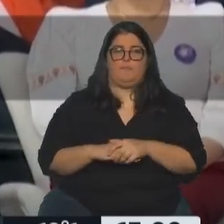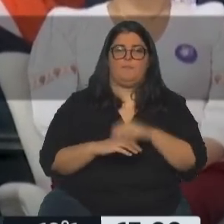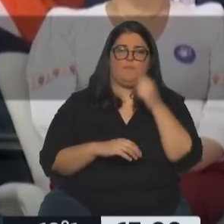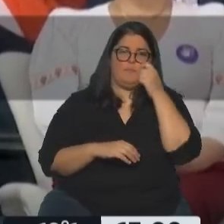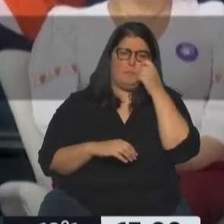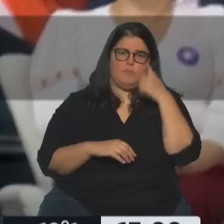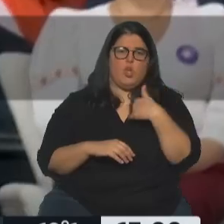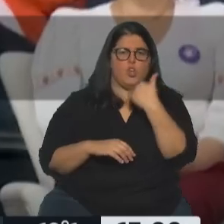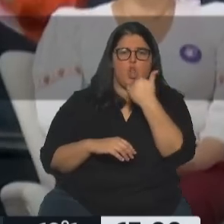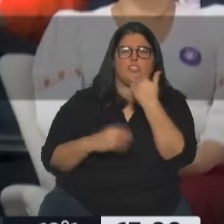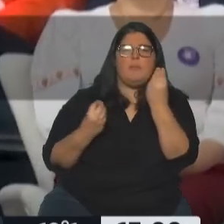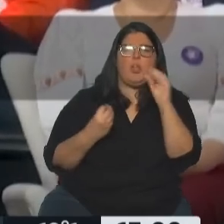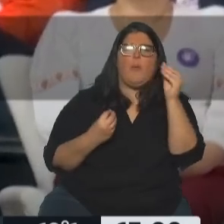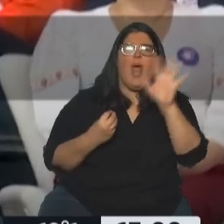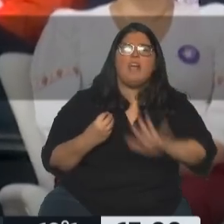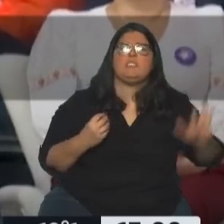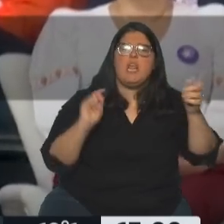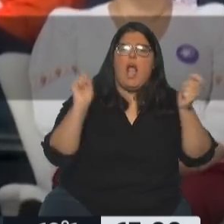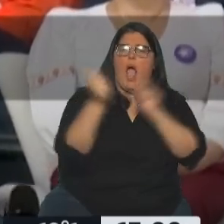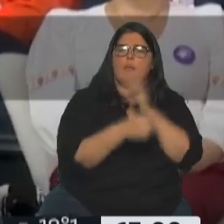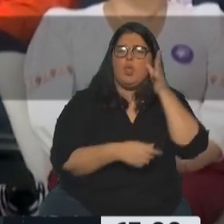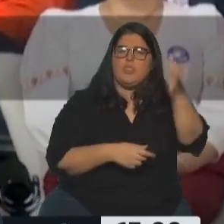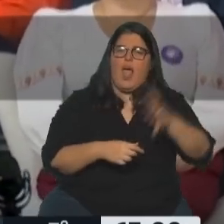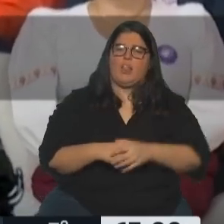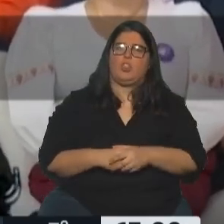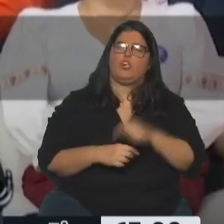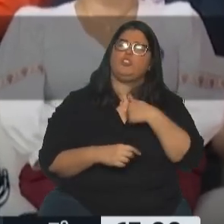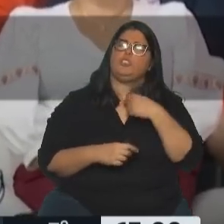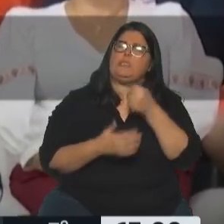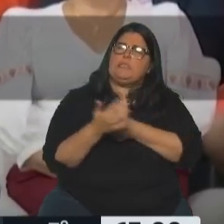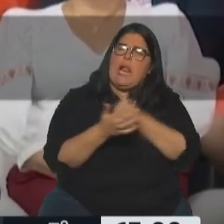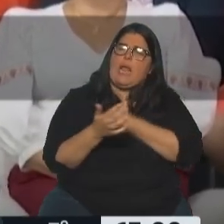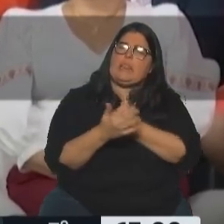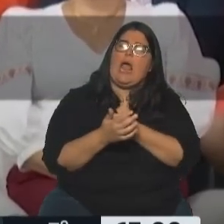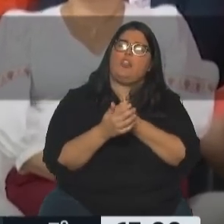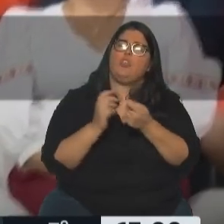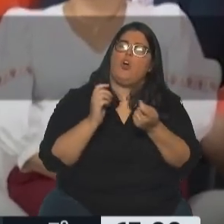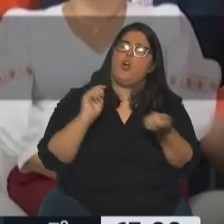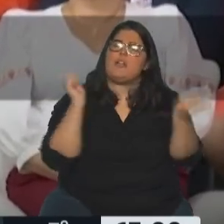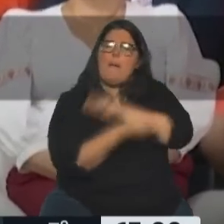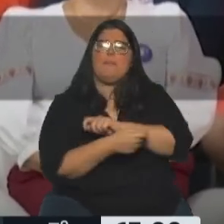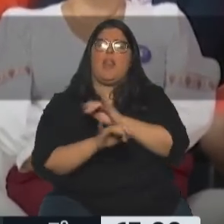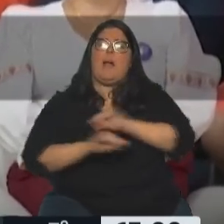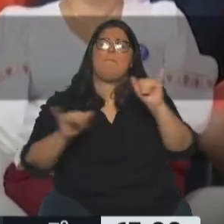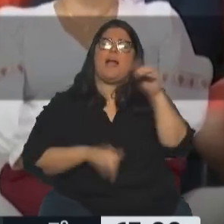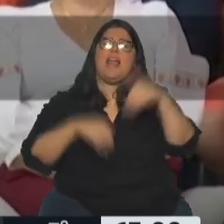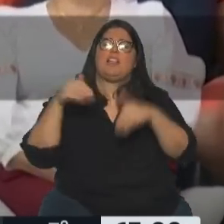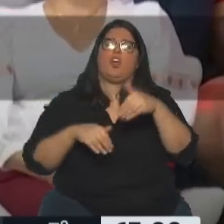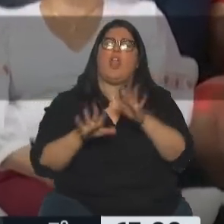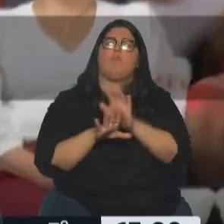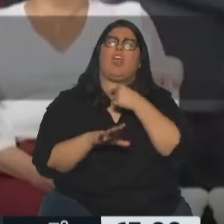mudou tanto, mas estão tentando fazer das campanhas eleitorais uma